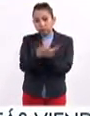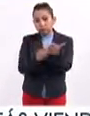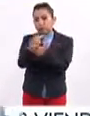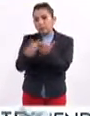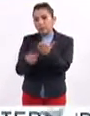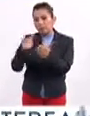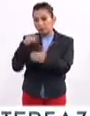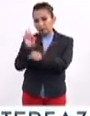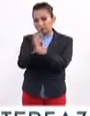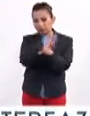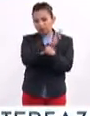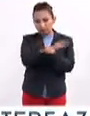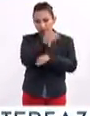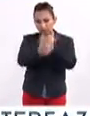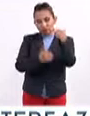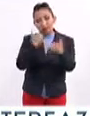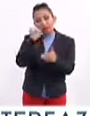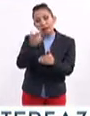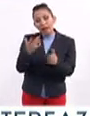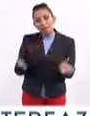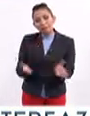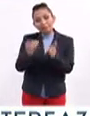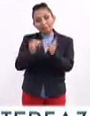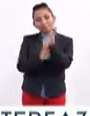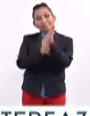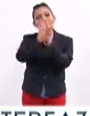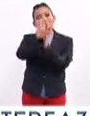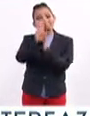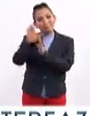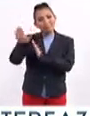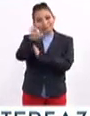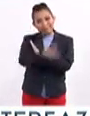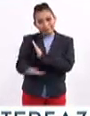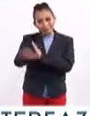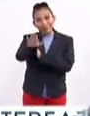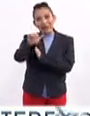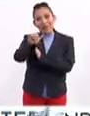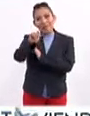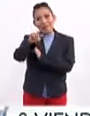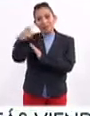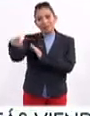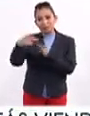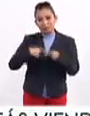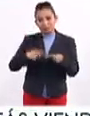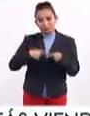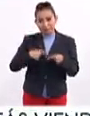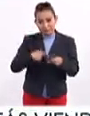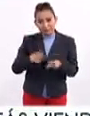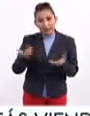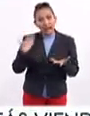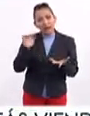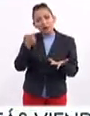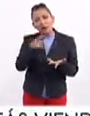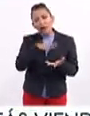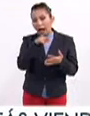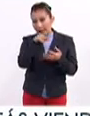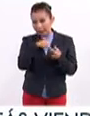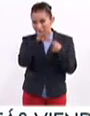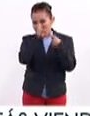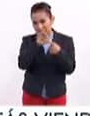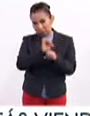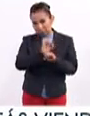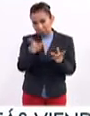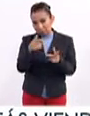programas integrales de desarrollo que buscan impulsar el crecimiento de esta alcaldía y de sus habitantes, entre los que se encuentran,